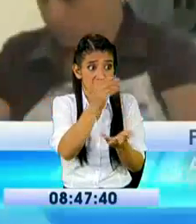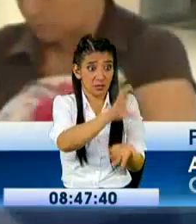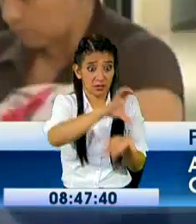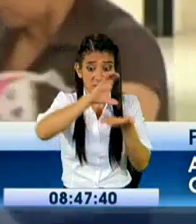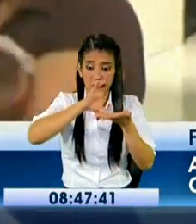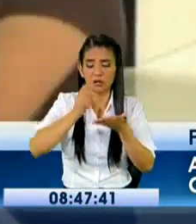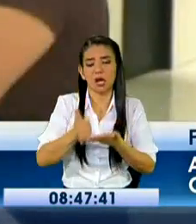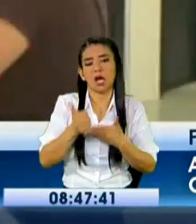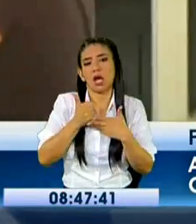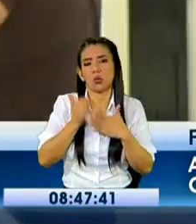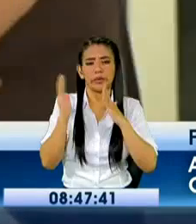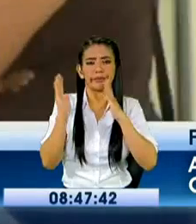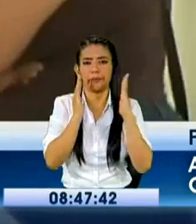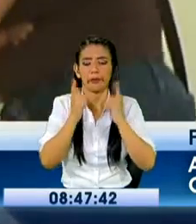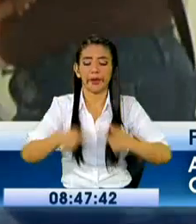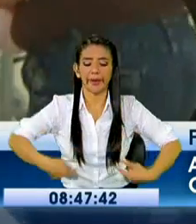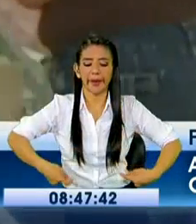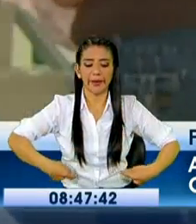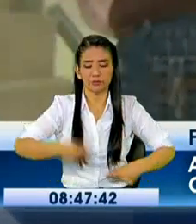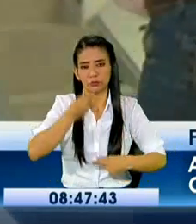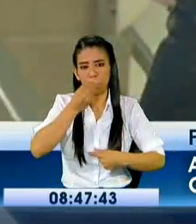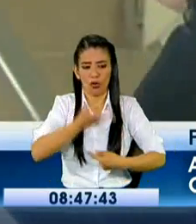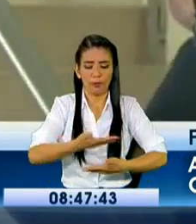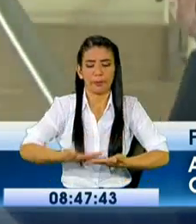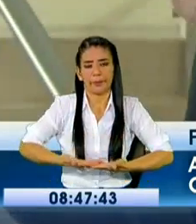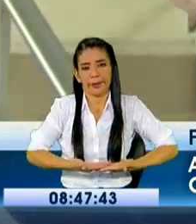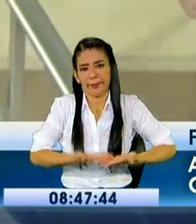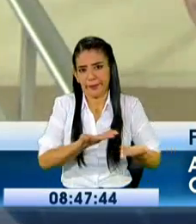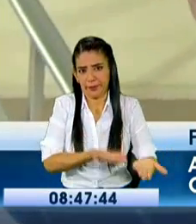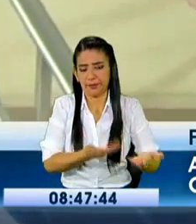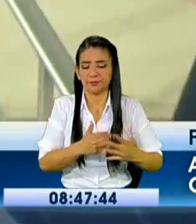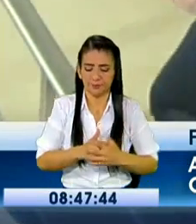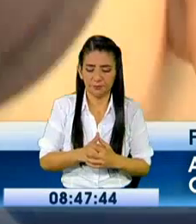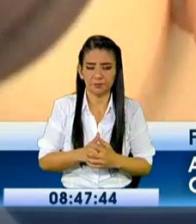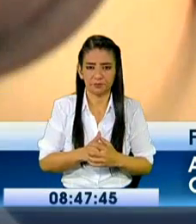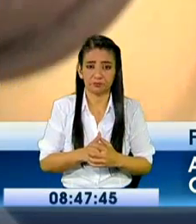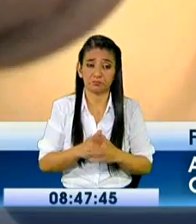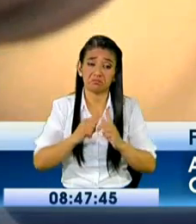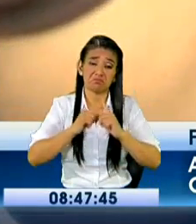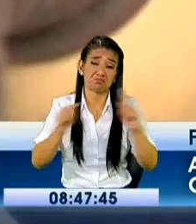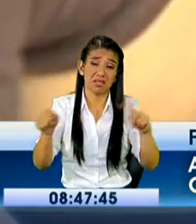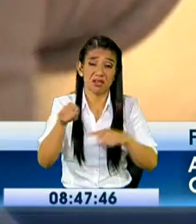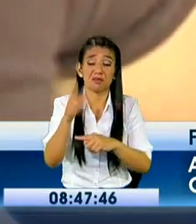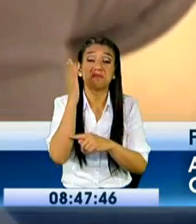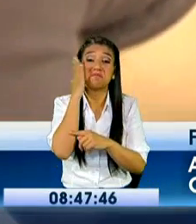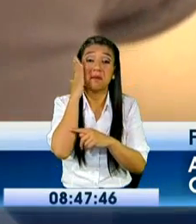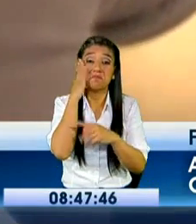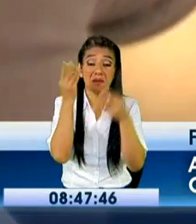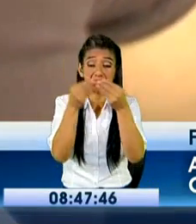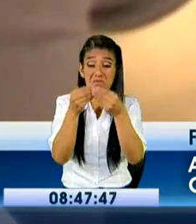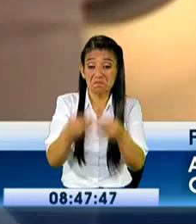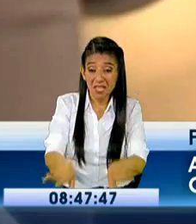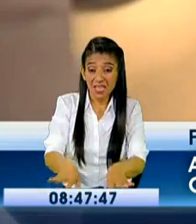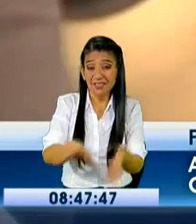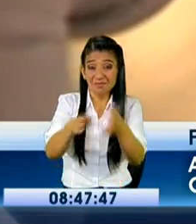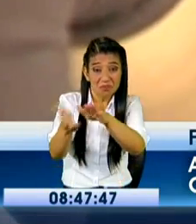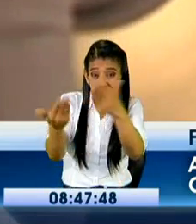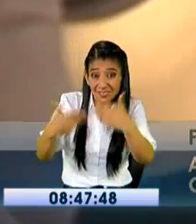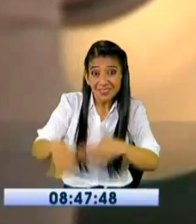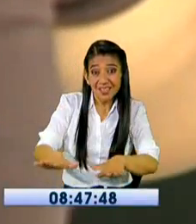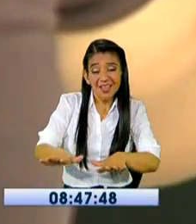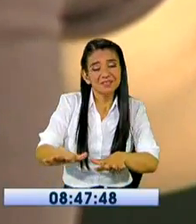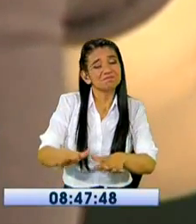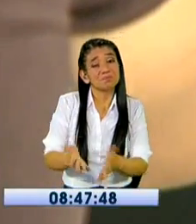ayudará momentáneamente con los gastos de alimentación y manutención de la bebé, aunque el vacío que deja en el corazón la muerte de la joven madre